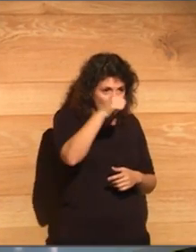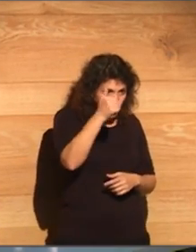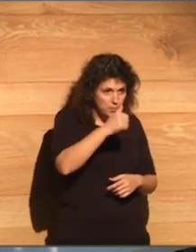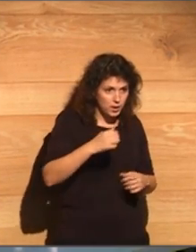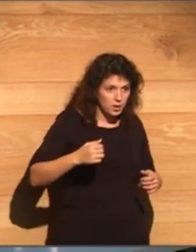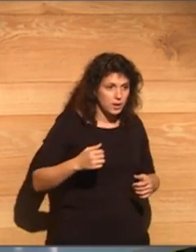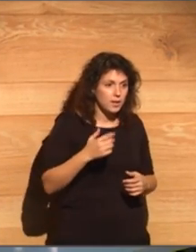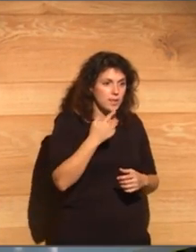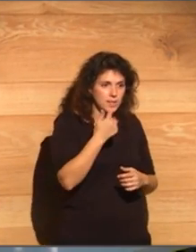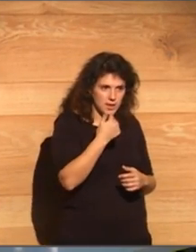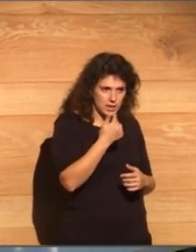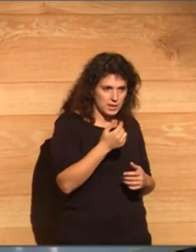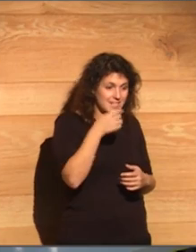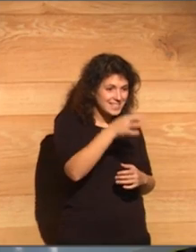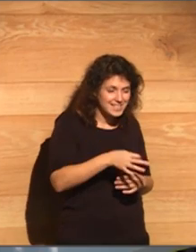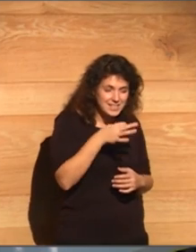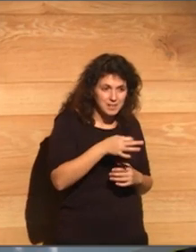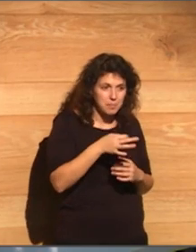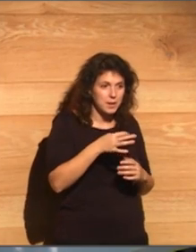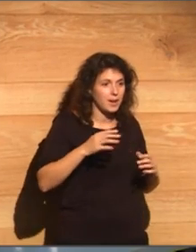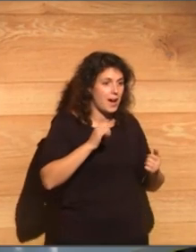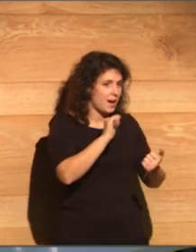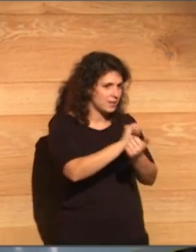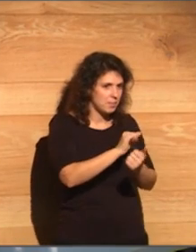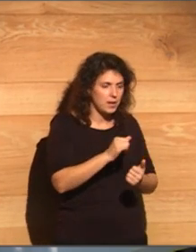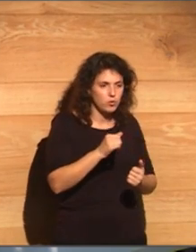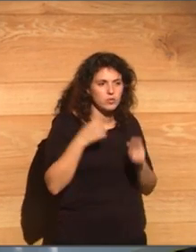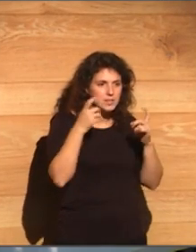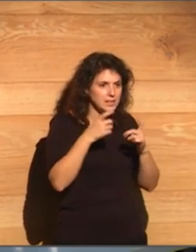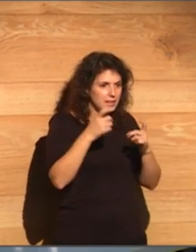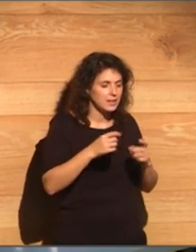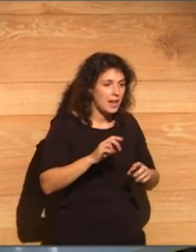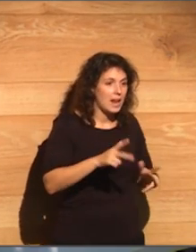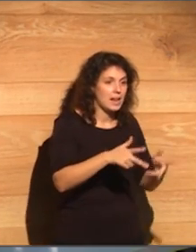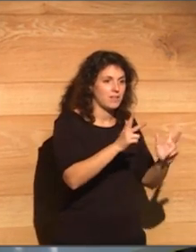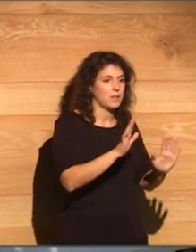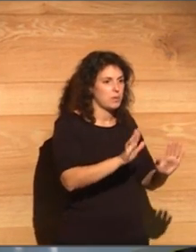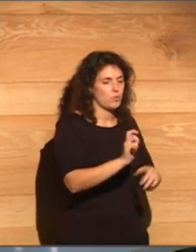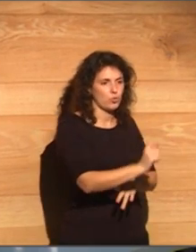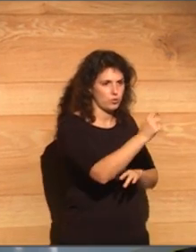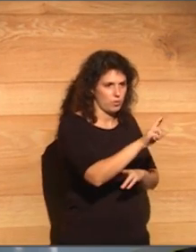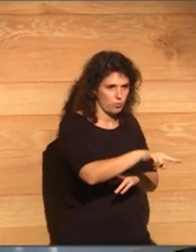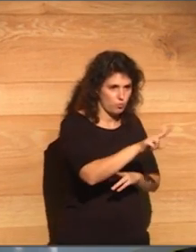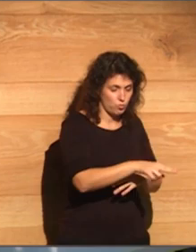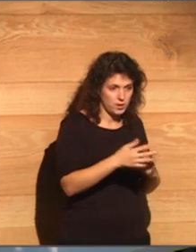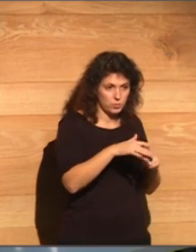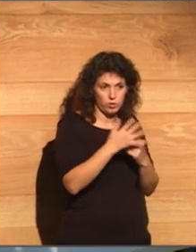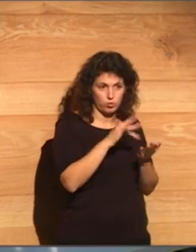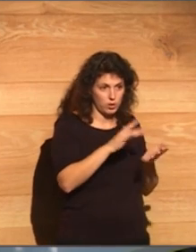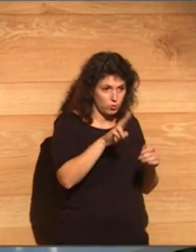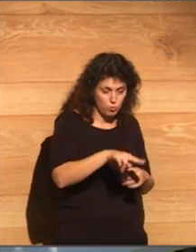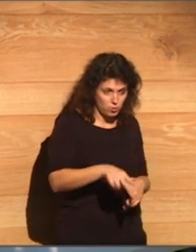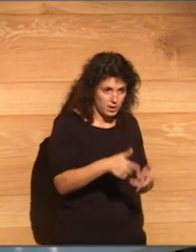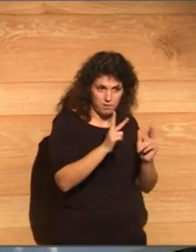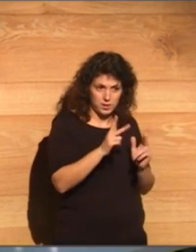dice, el varón siempre va a acabar atrapado, no hay manera, el varón tiende a la libertad, pero no consigue nunca la libertad, no va a suceder. Que es